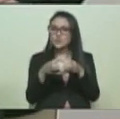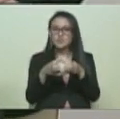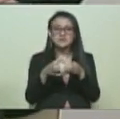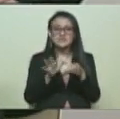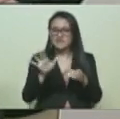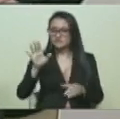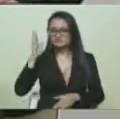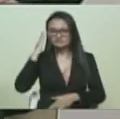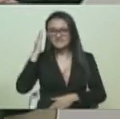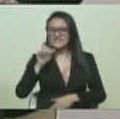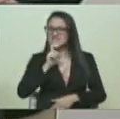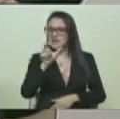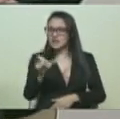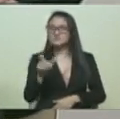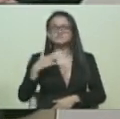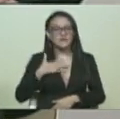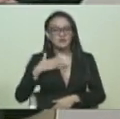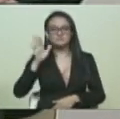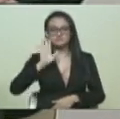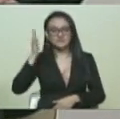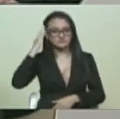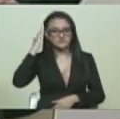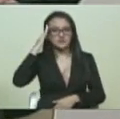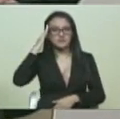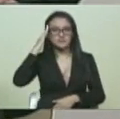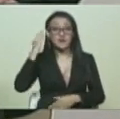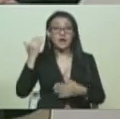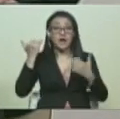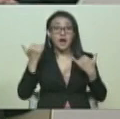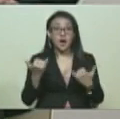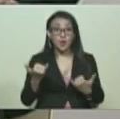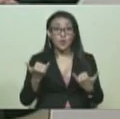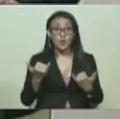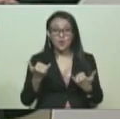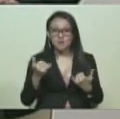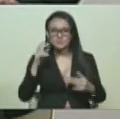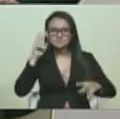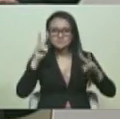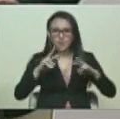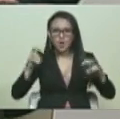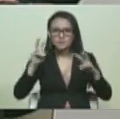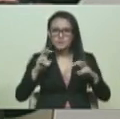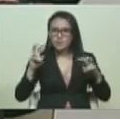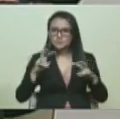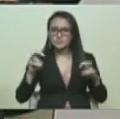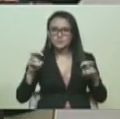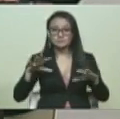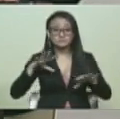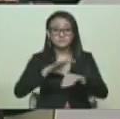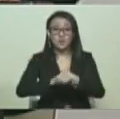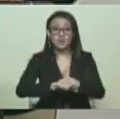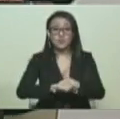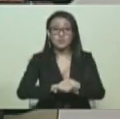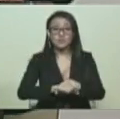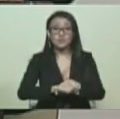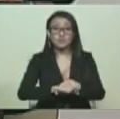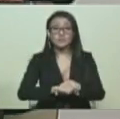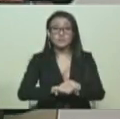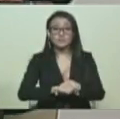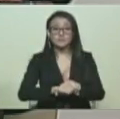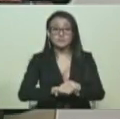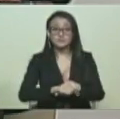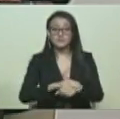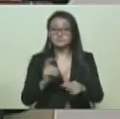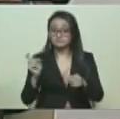plenamente identificados y a esta hora estamos haciendo allanamientos tras la captura de parte de